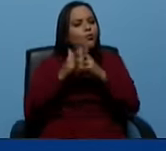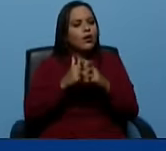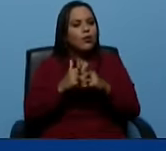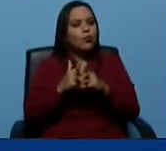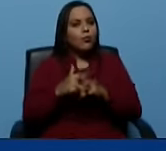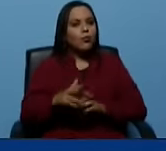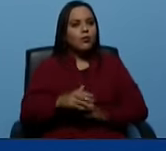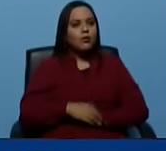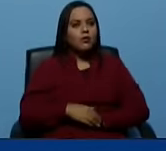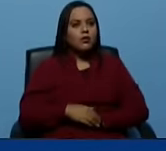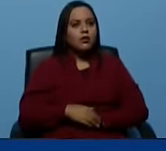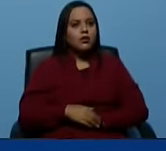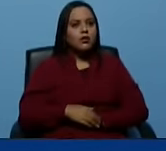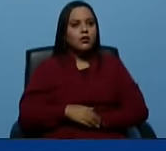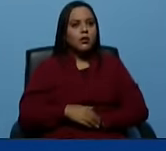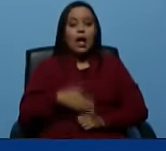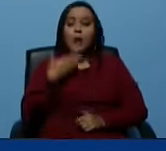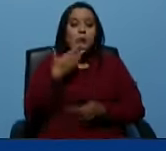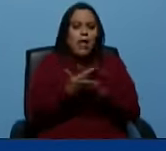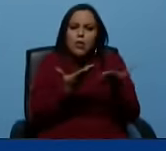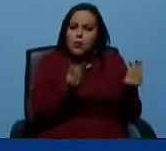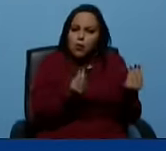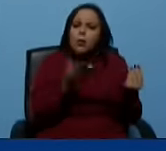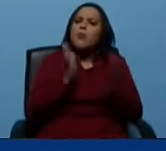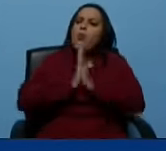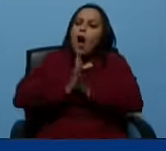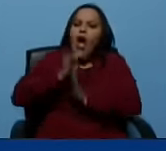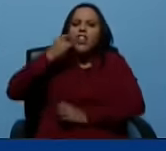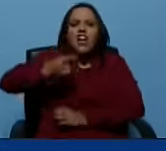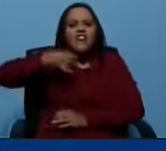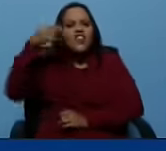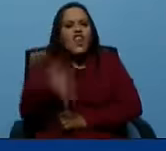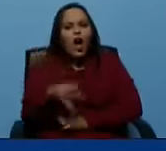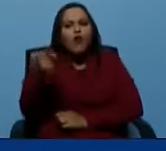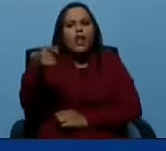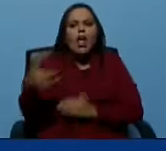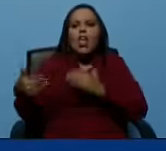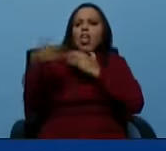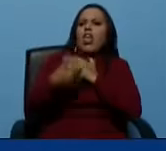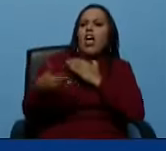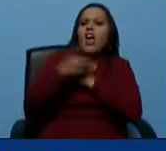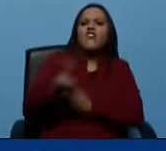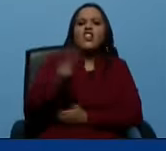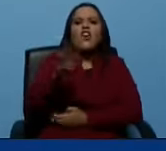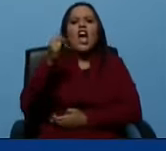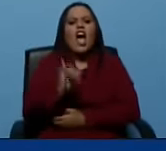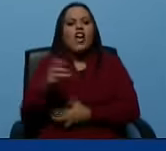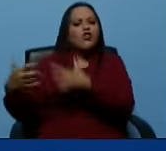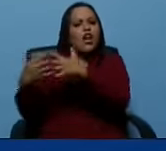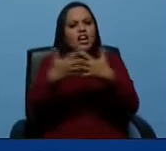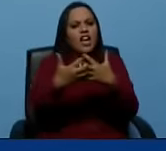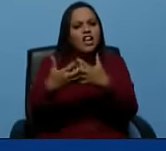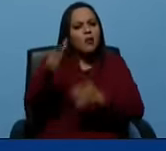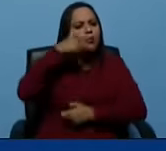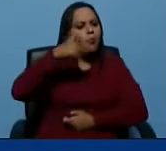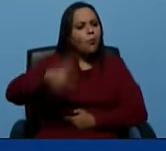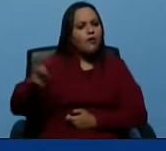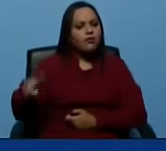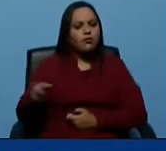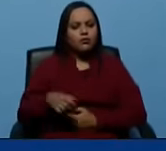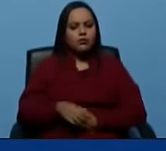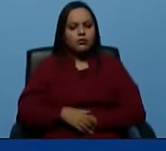Es mucho pedir que digan la verdad. ¿O ustedes van a insistir en que Venezuela haya una guerra civil?